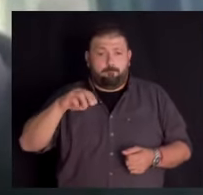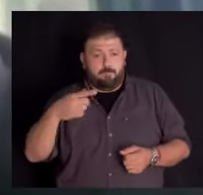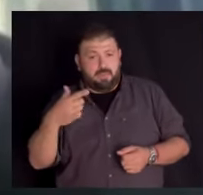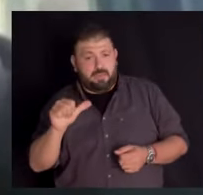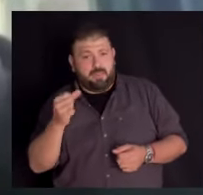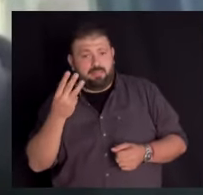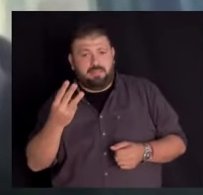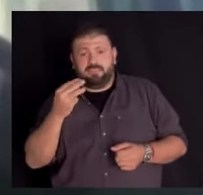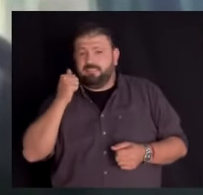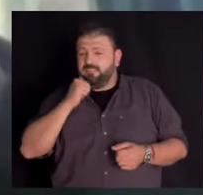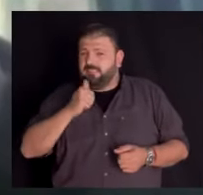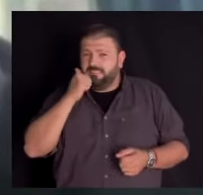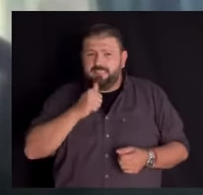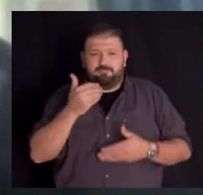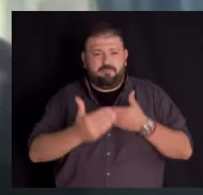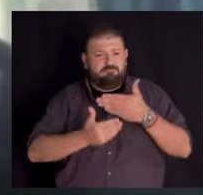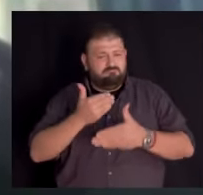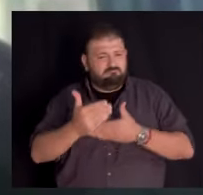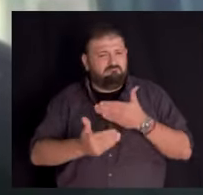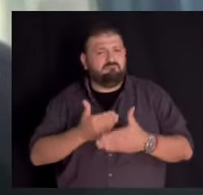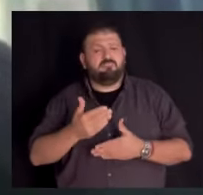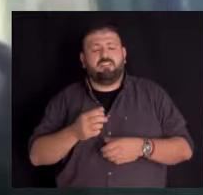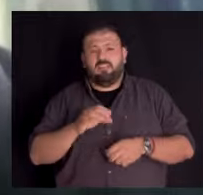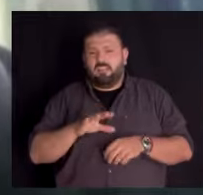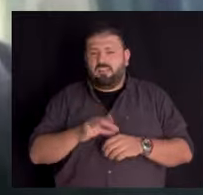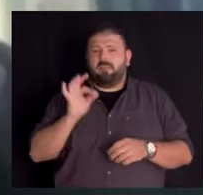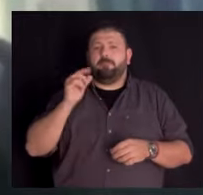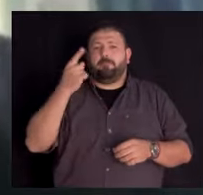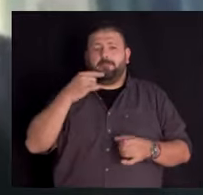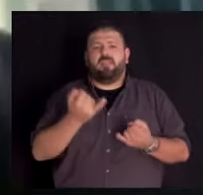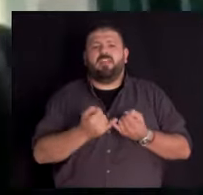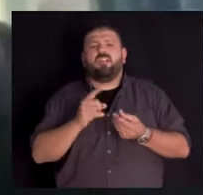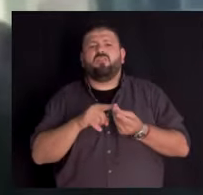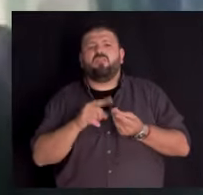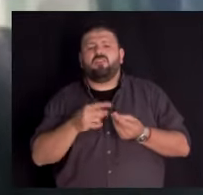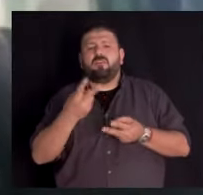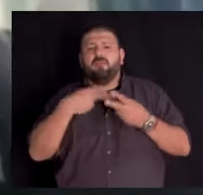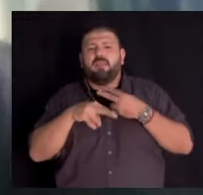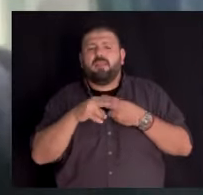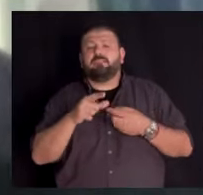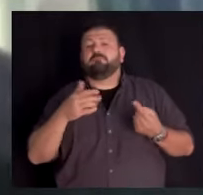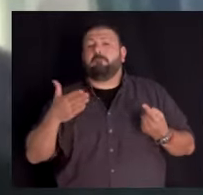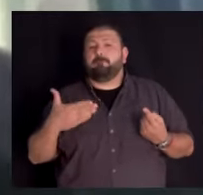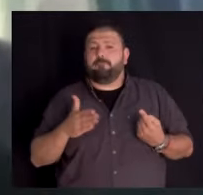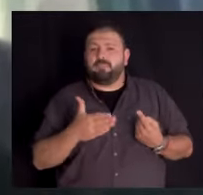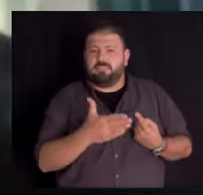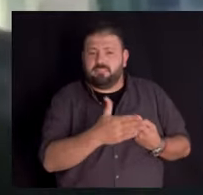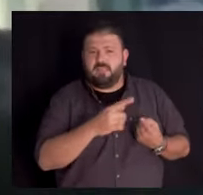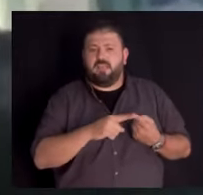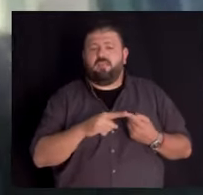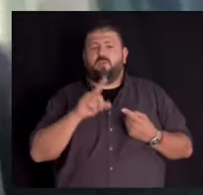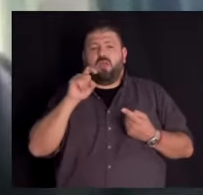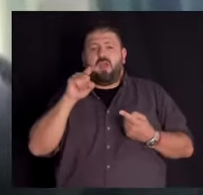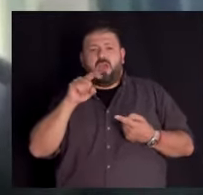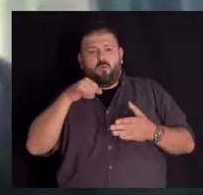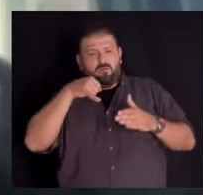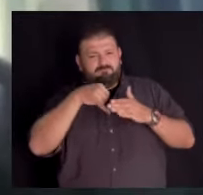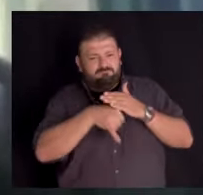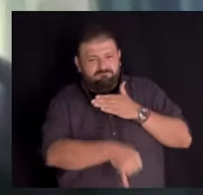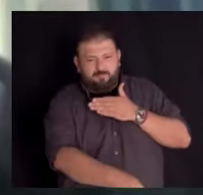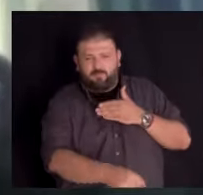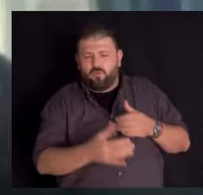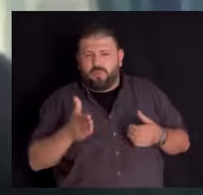se encuentra en mayor cantidad en pescados de aguas profundas, ¿sí? En peces de aguas profundas,